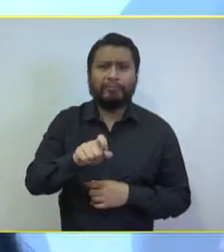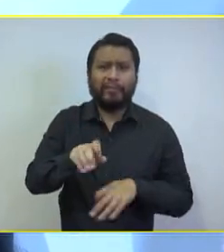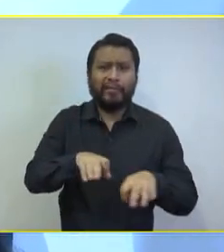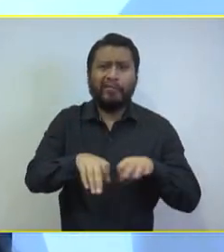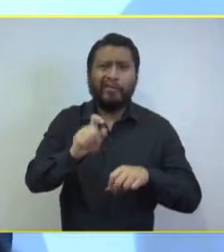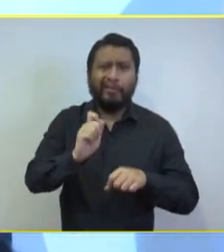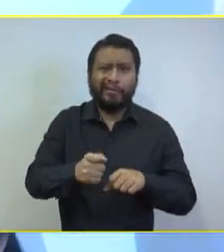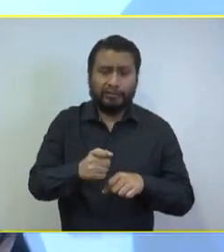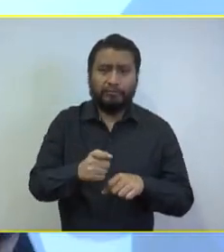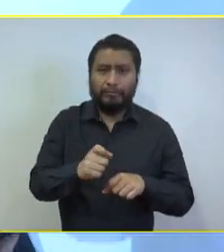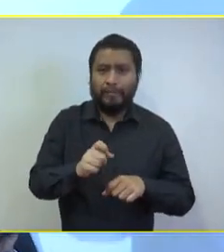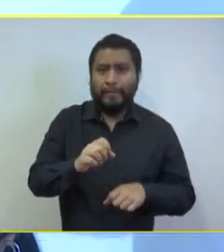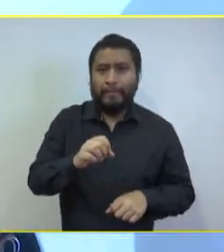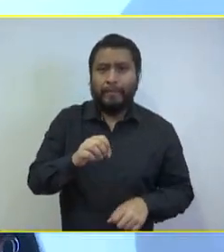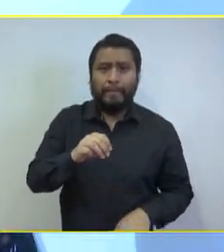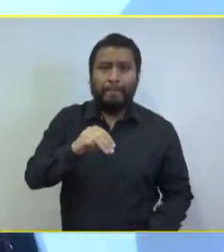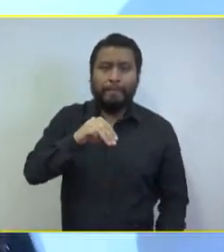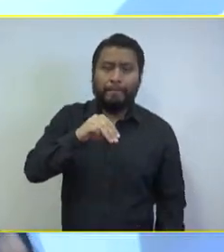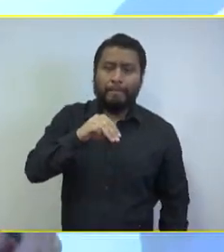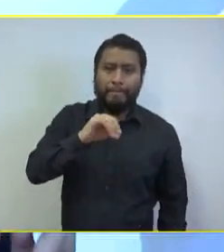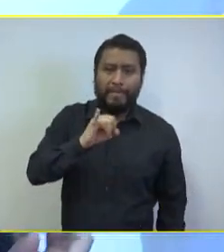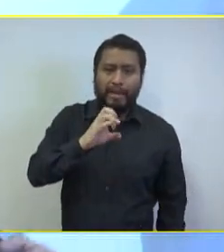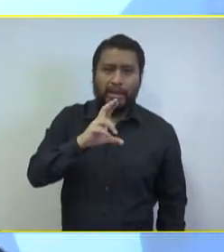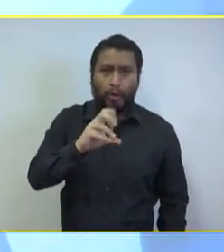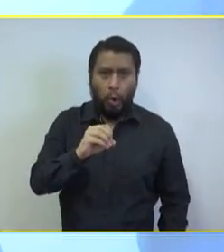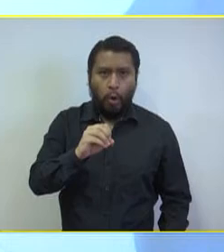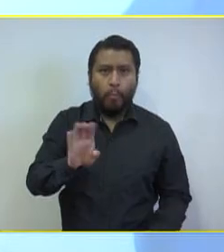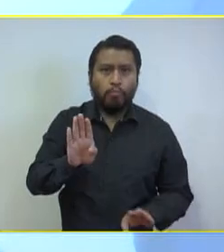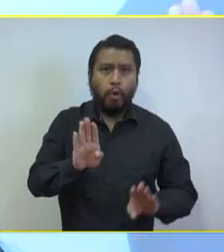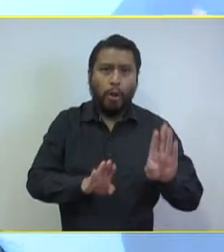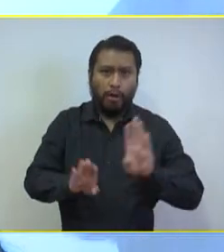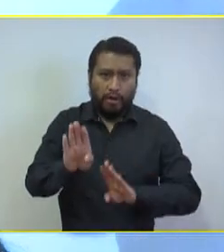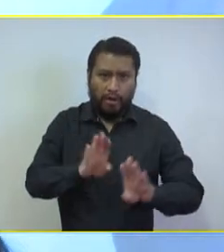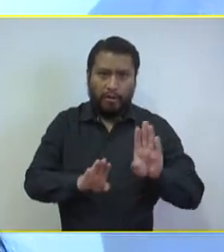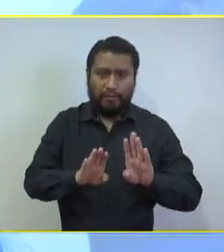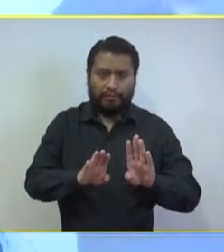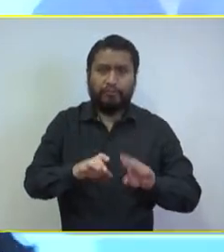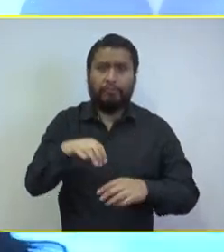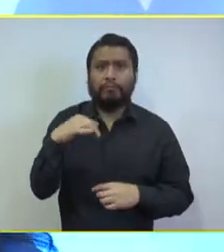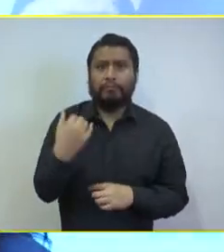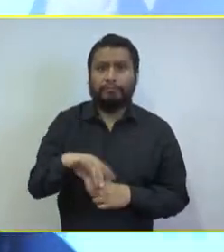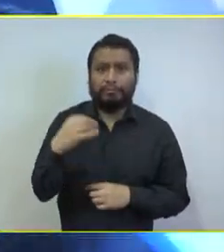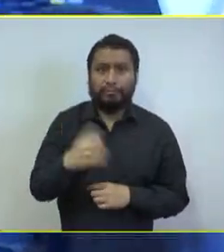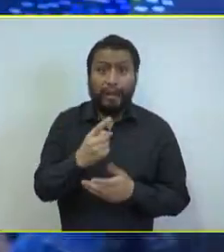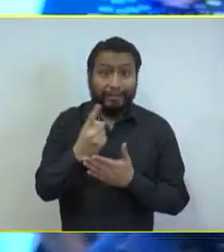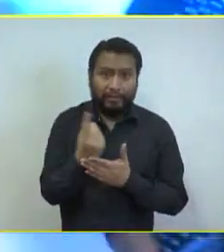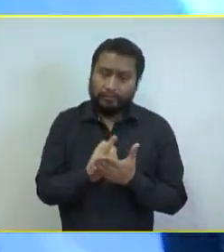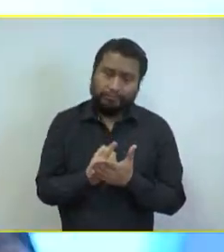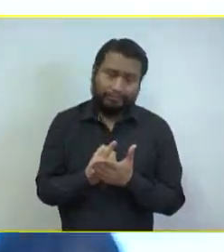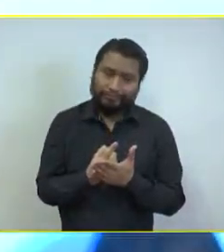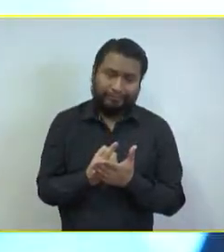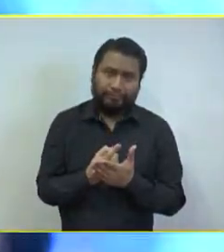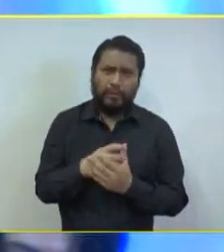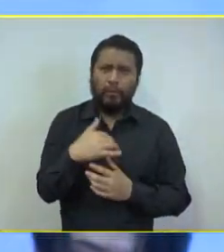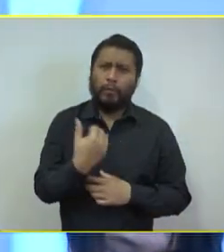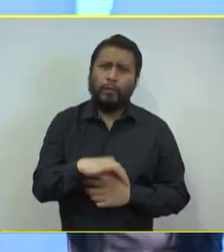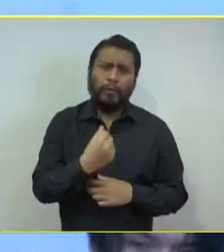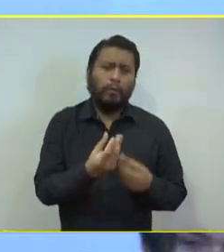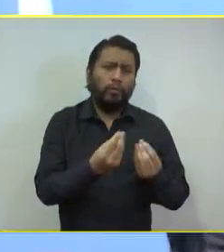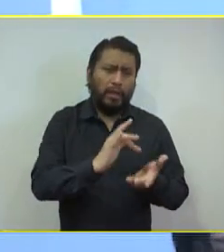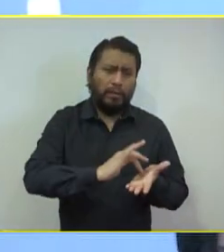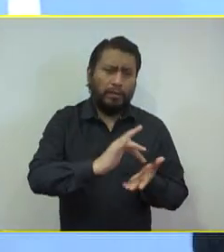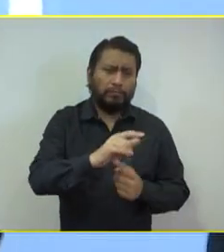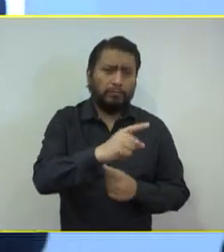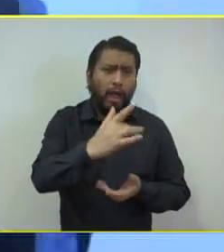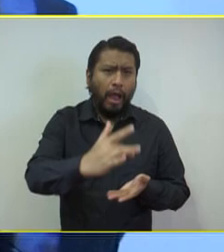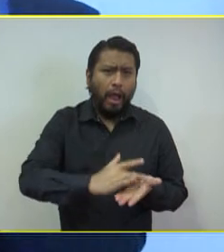diseñadora, ¿no? Lo cual, Claudia, muchísimas gracias, tu apoyo evidentemente ha sido fundamental en todo